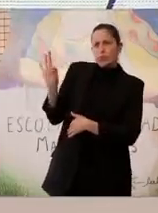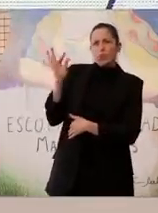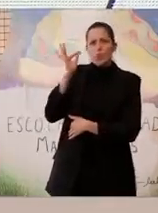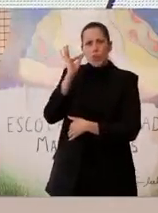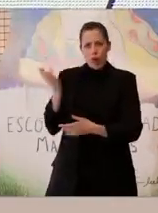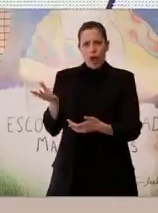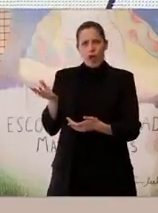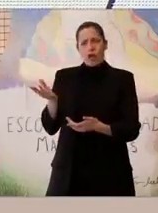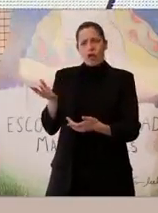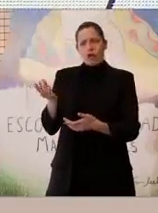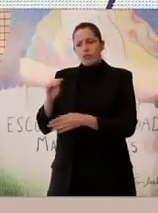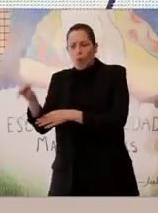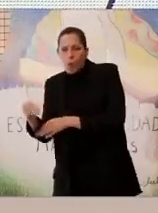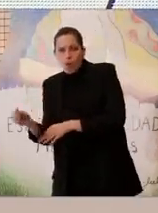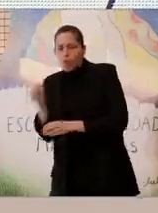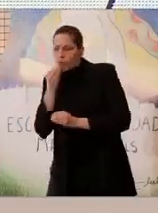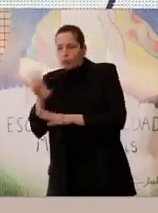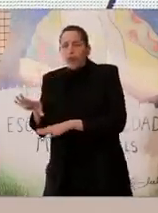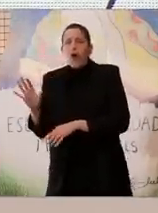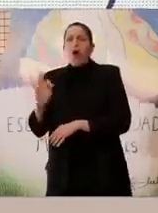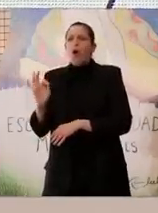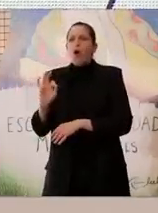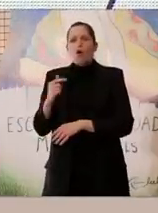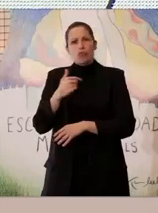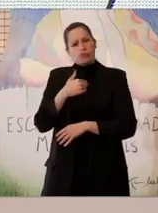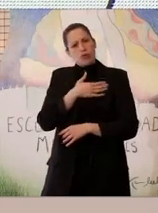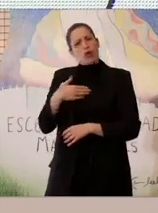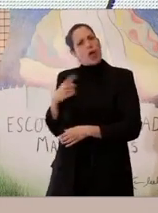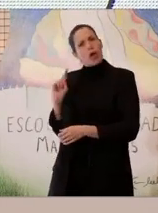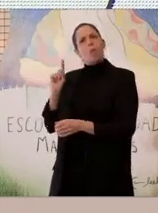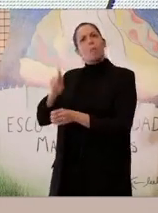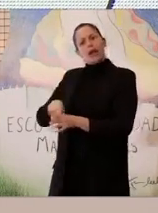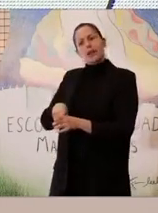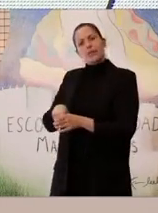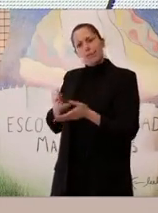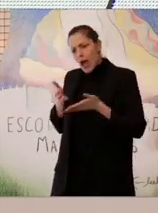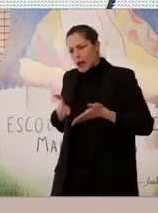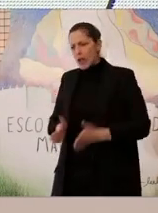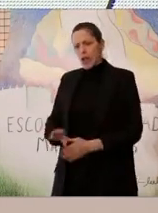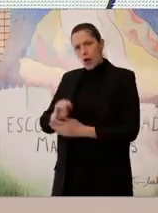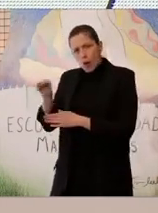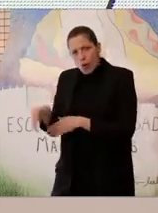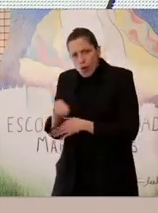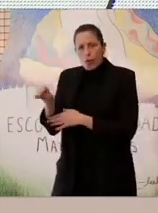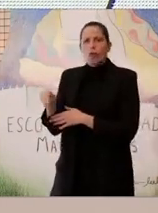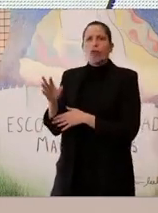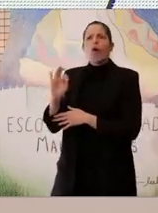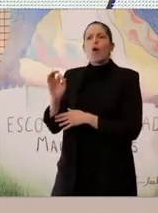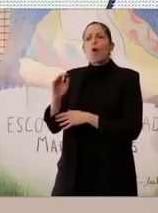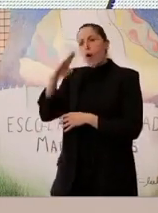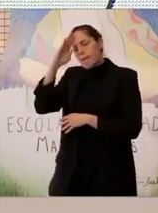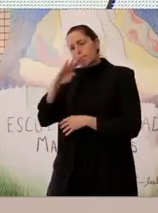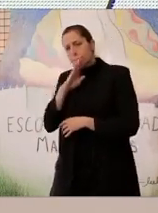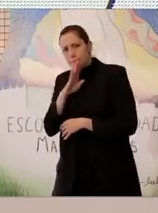tercero continuamente, o quiero yo también participar directamente en esa crianza, en ese cuidado, o el cuidado de tus